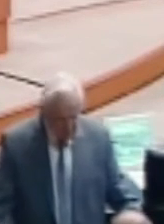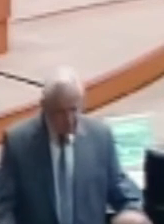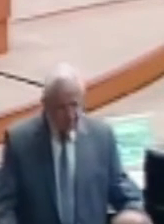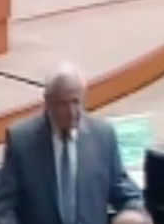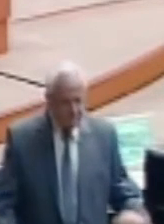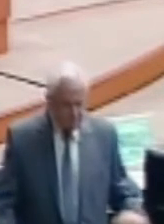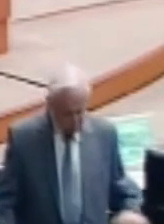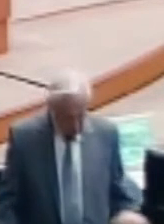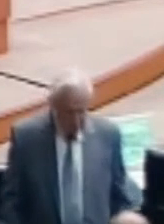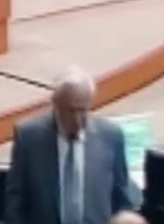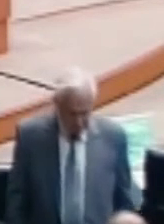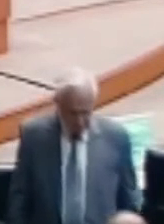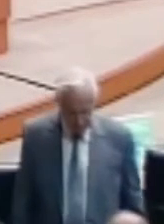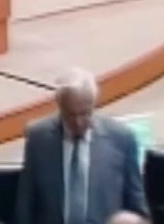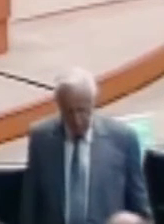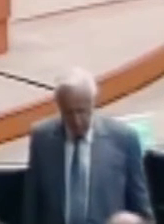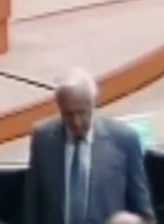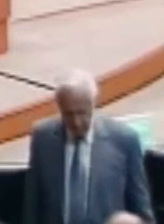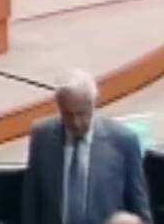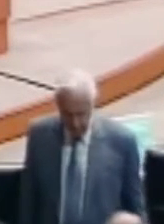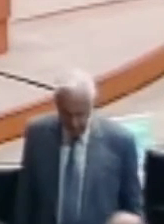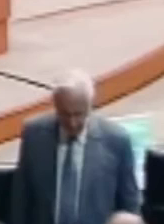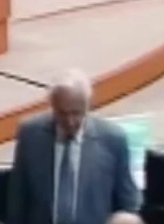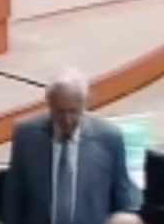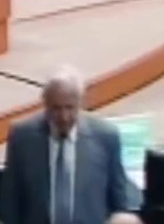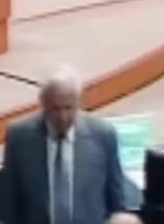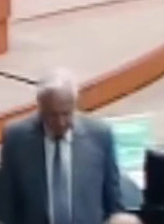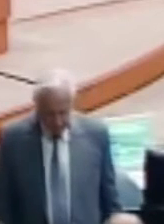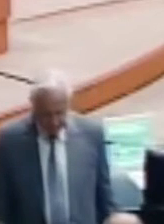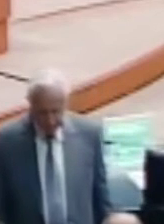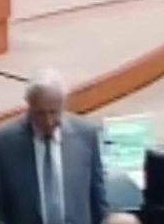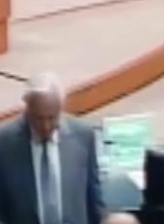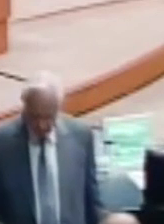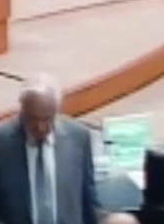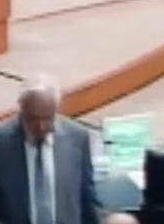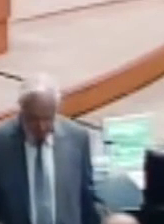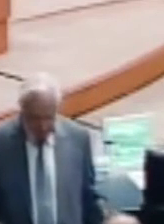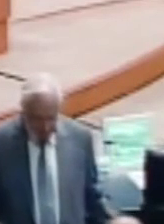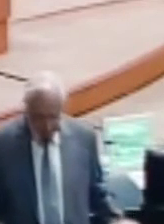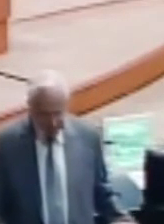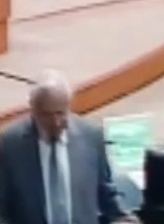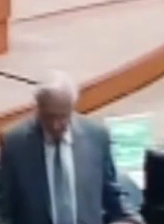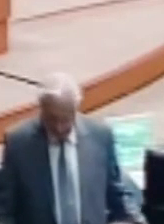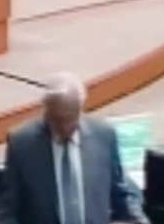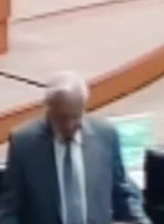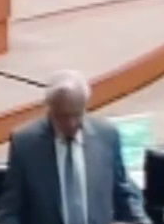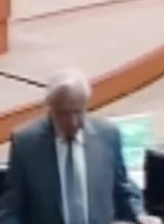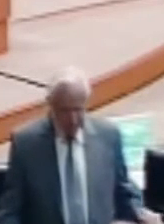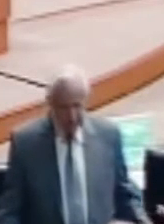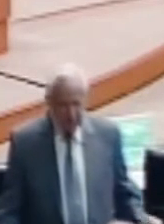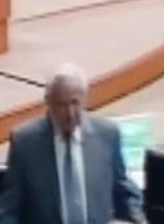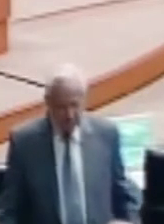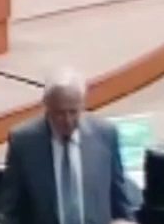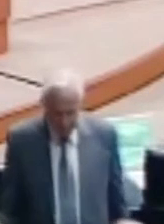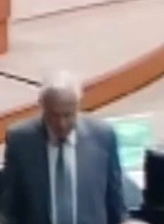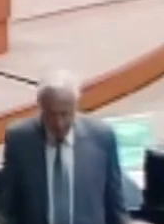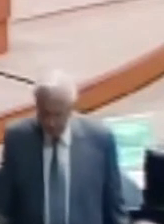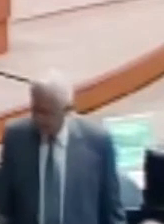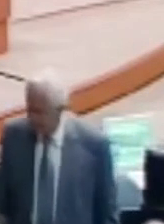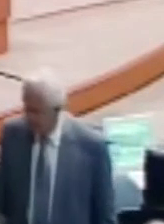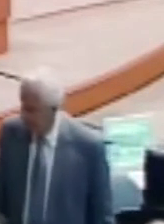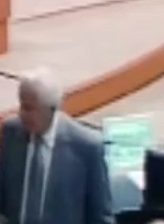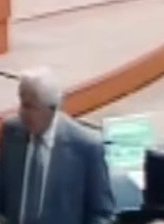históricamente Zacatecas fue un parteaguas para consolidar la Revolución Mexicana, pues la División